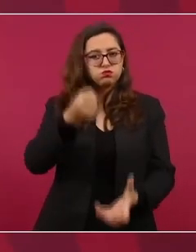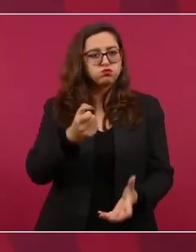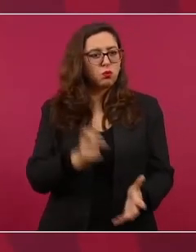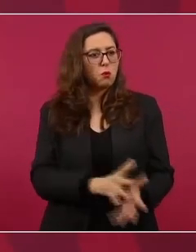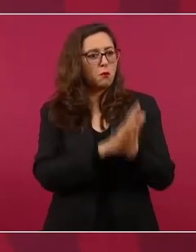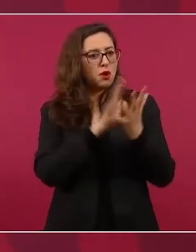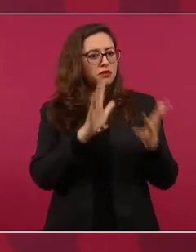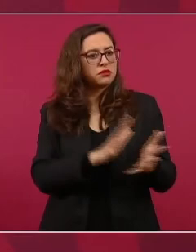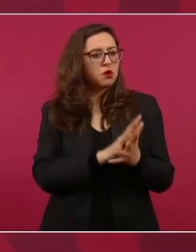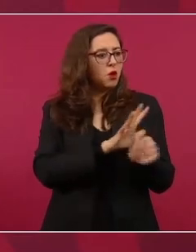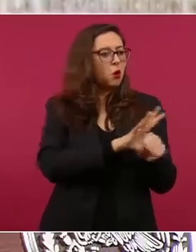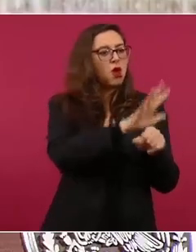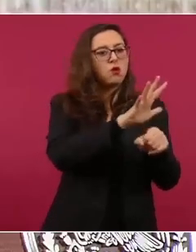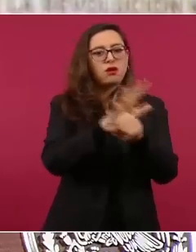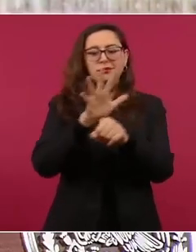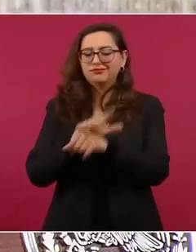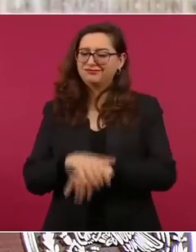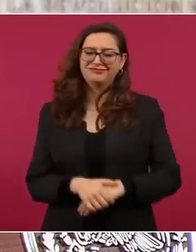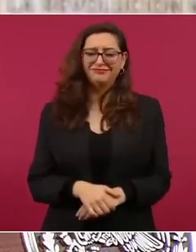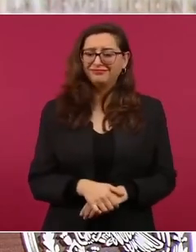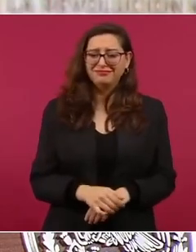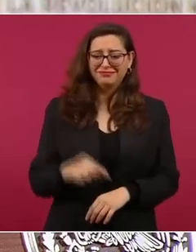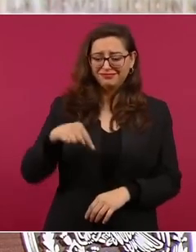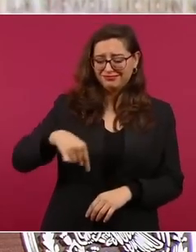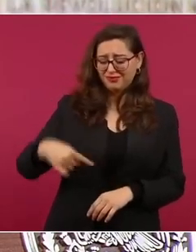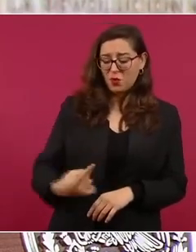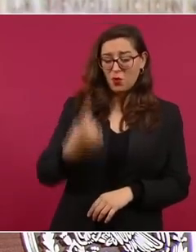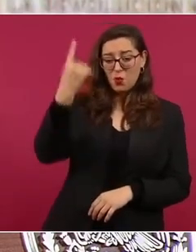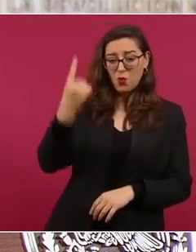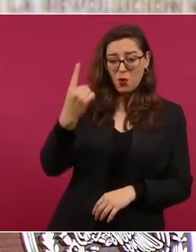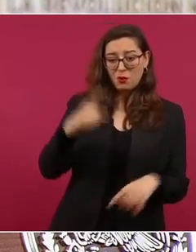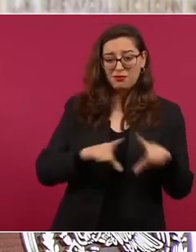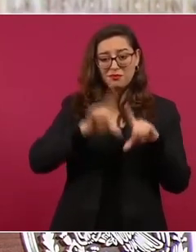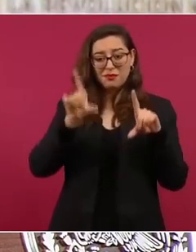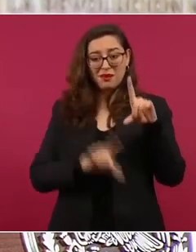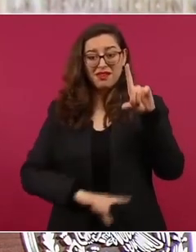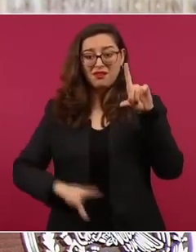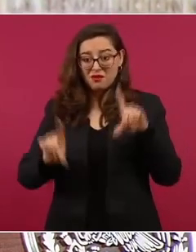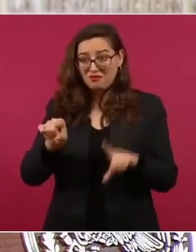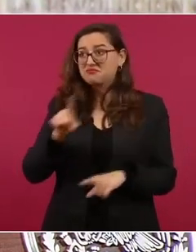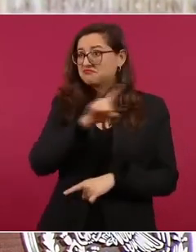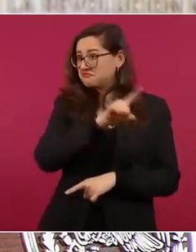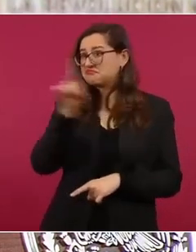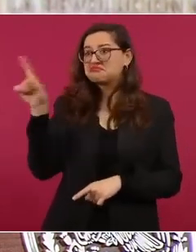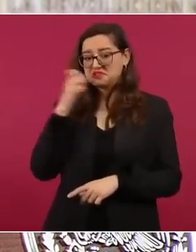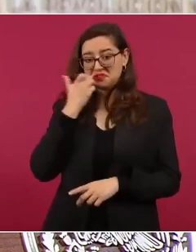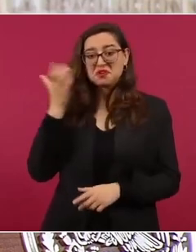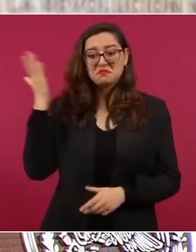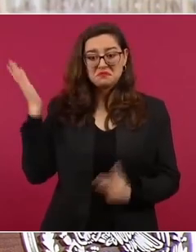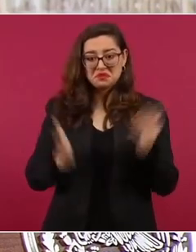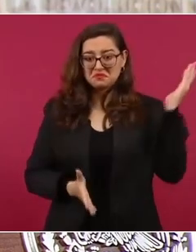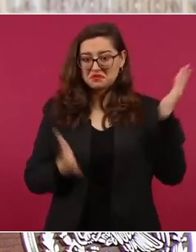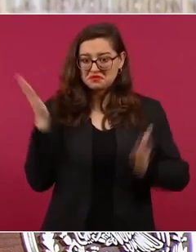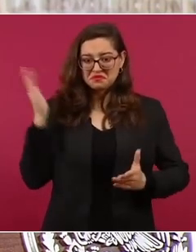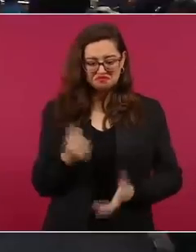en el mundo para la inversión y para hacer negocios.